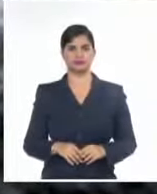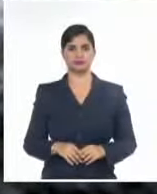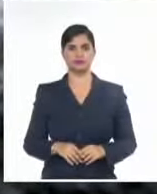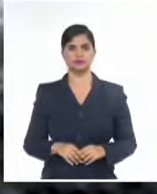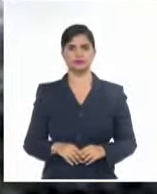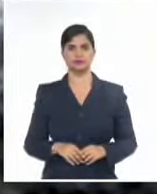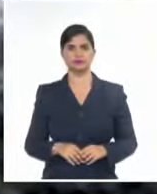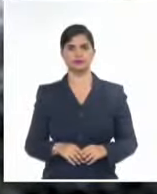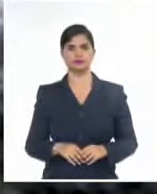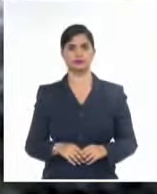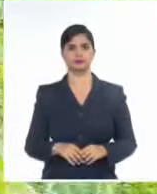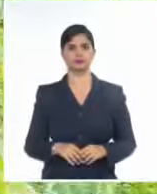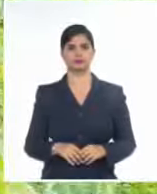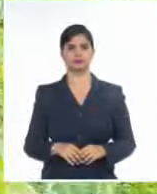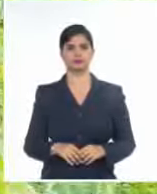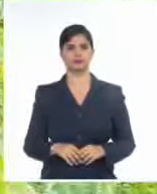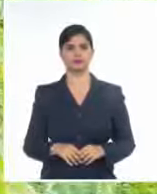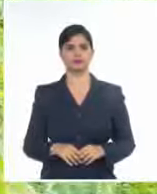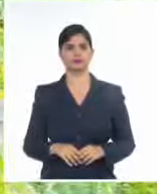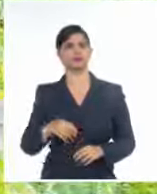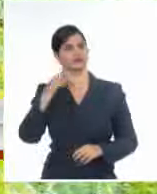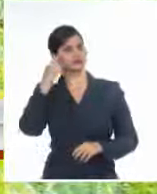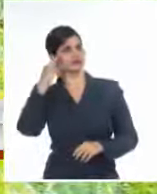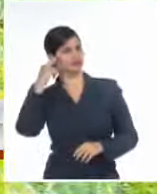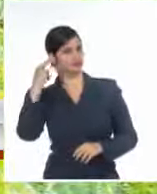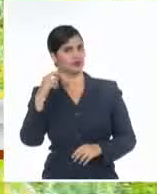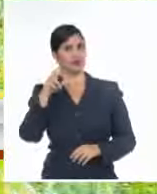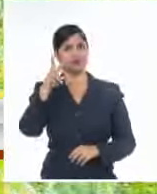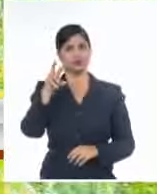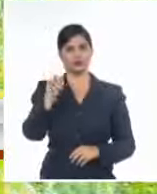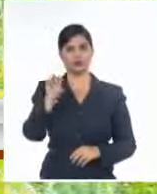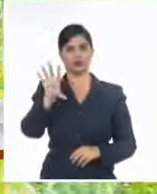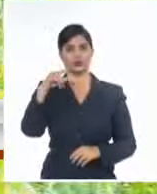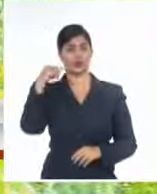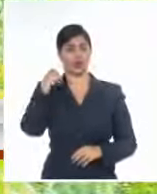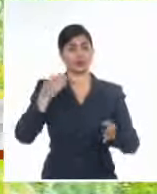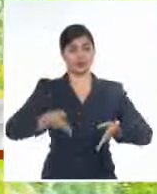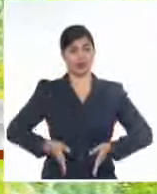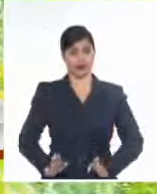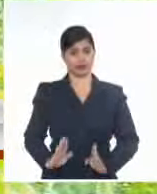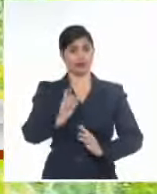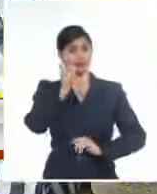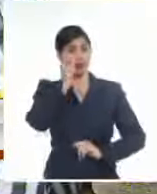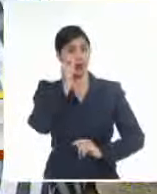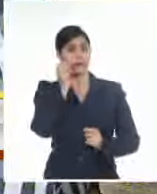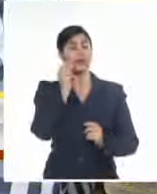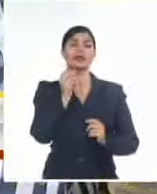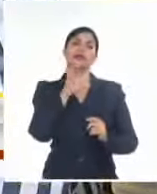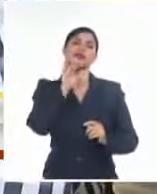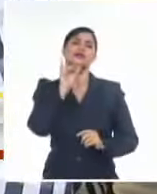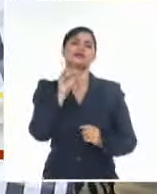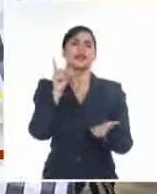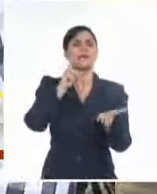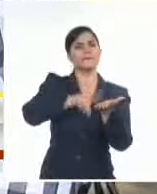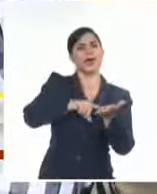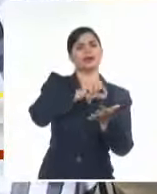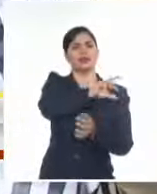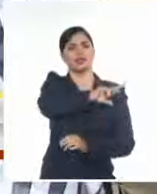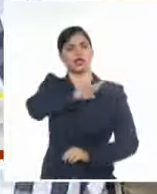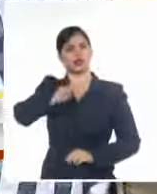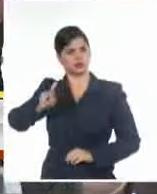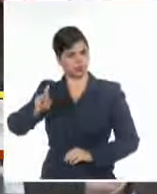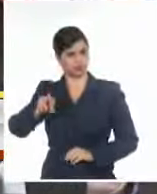En homenaje al 205 aniversario del natalicio de Carlos Manuel de Céspedes, padre de la patria, el miembro del Buró Político